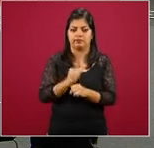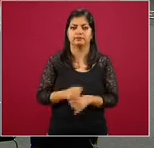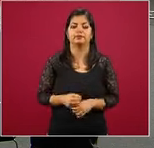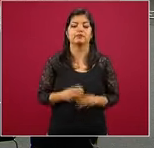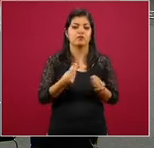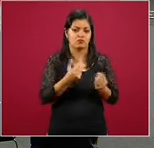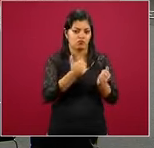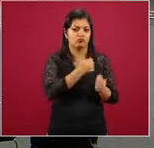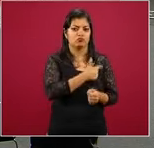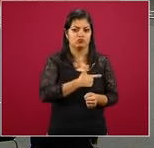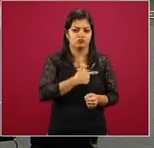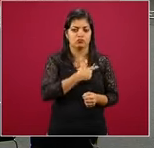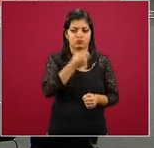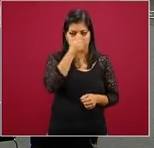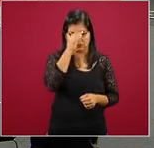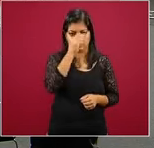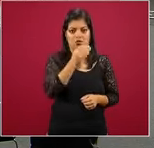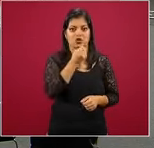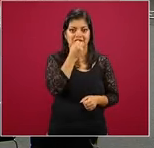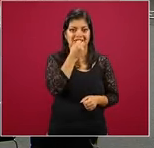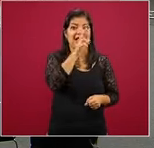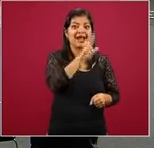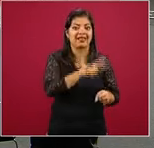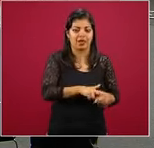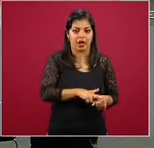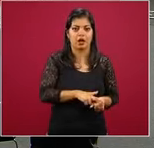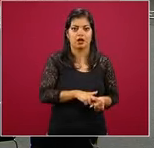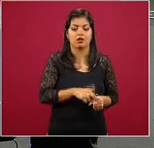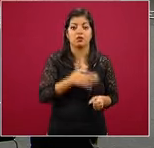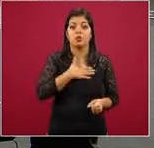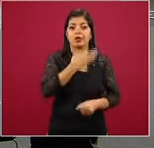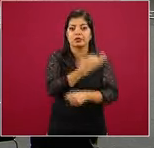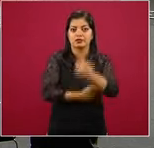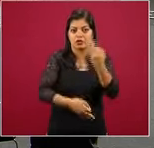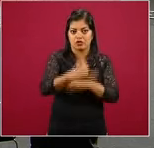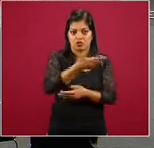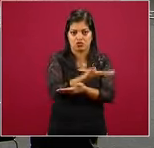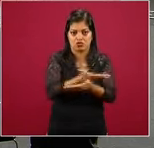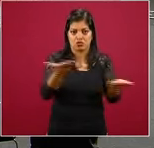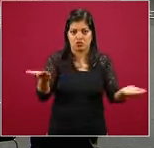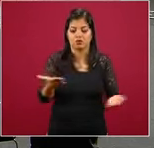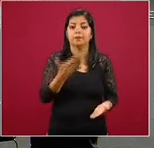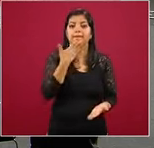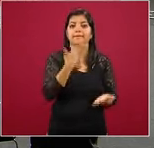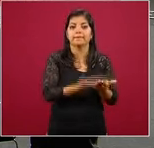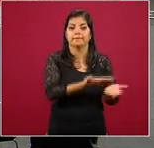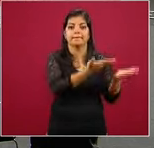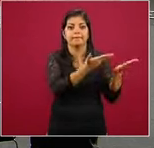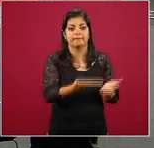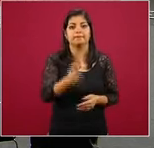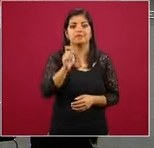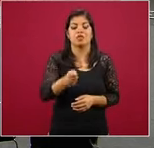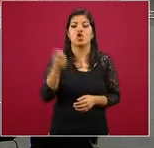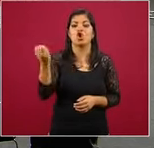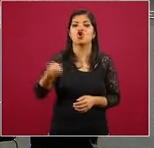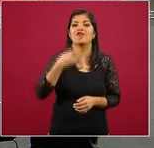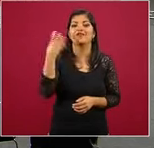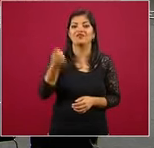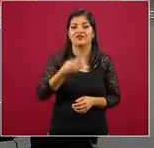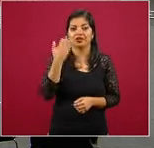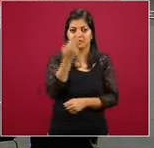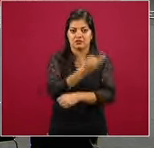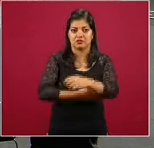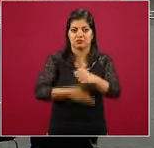Muy buenas tardes con todas y con todos. Bienvenidos a esta conferencia vespertina, ya